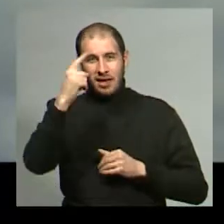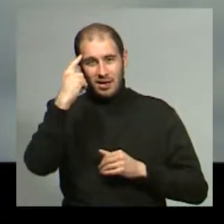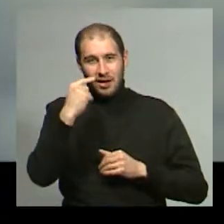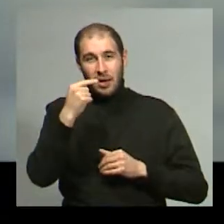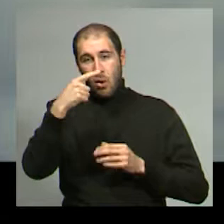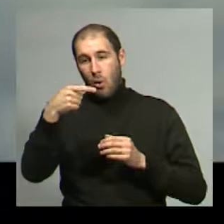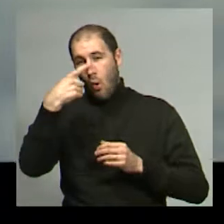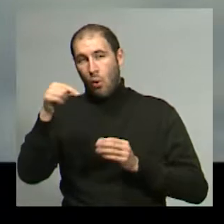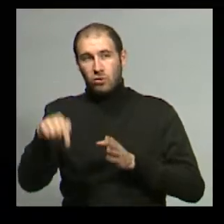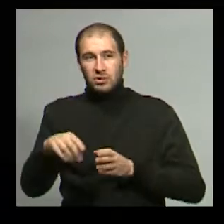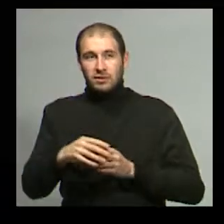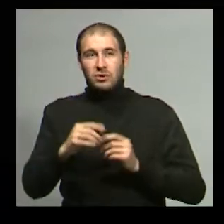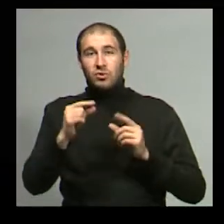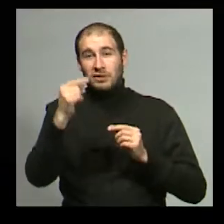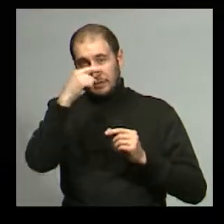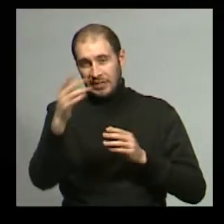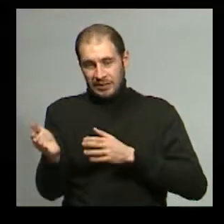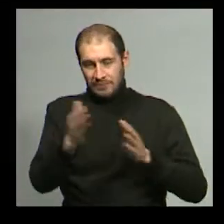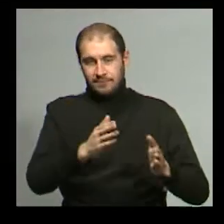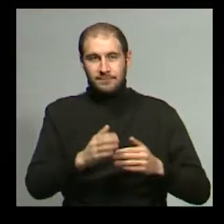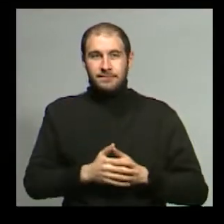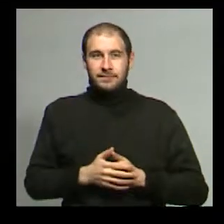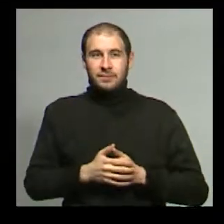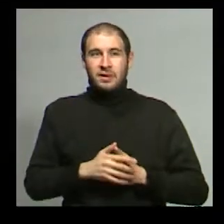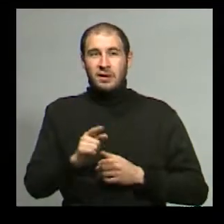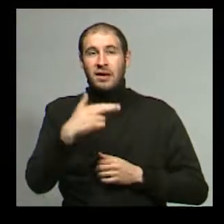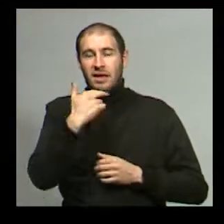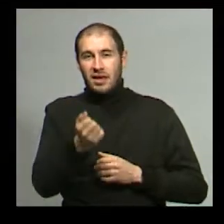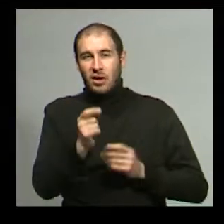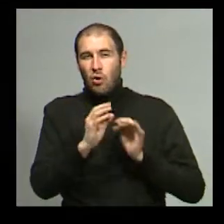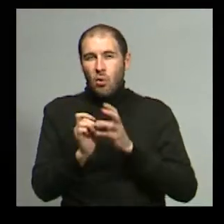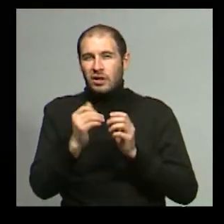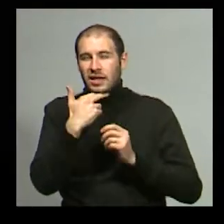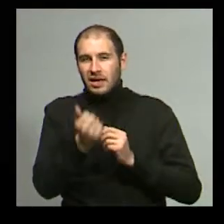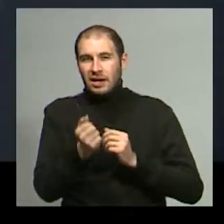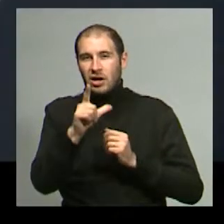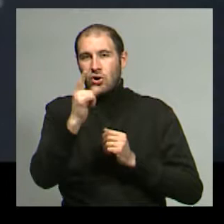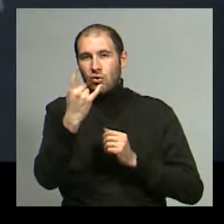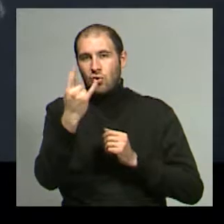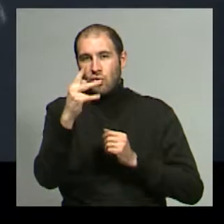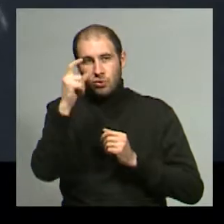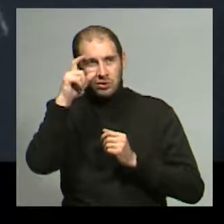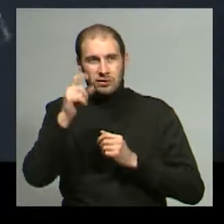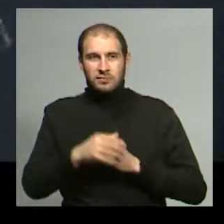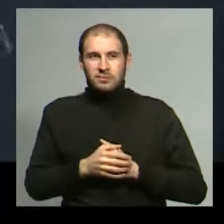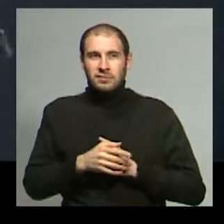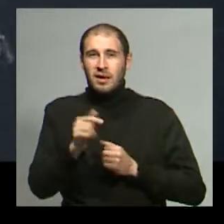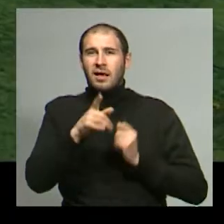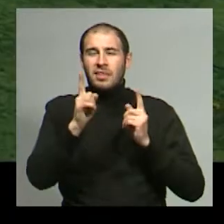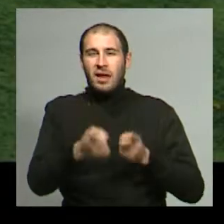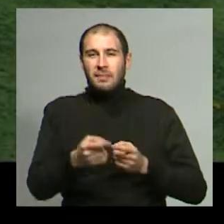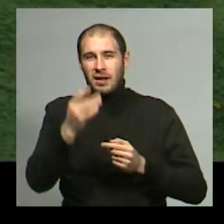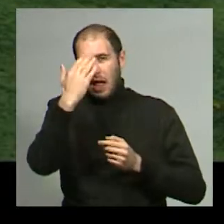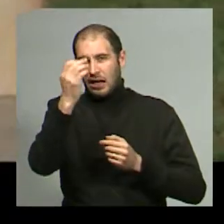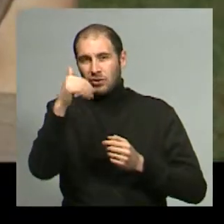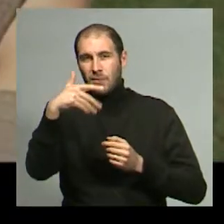último episodio, que fue el 7... es la hija, se rumorea que es la hija de Luke Skywalker, que también está interpretado